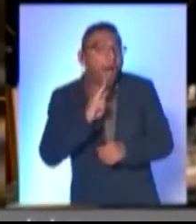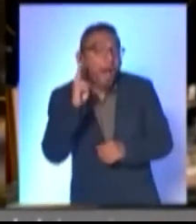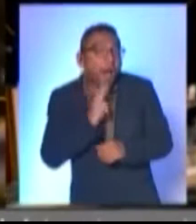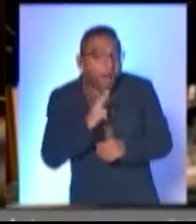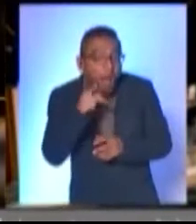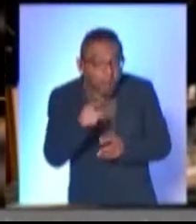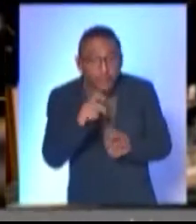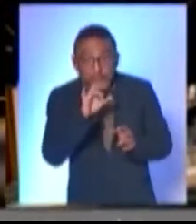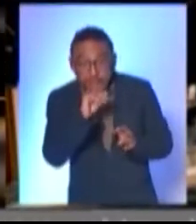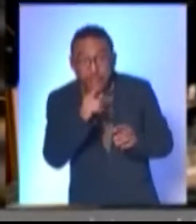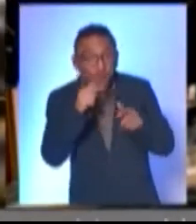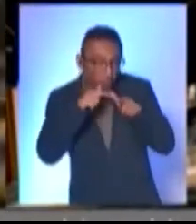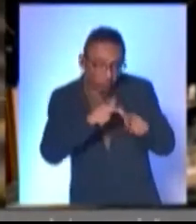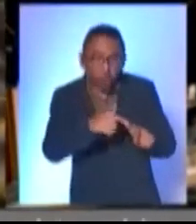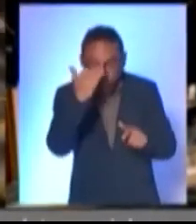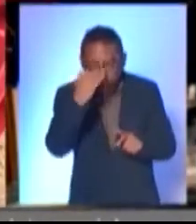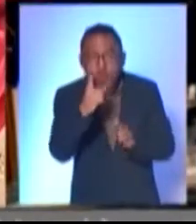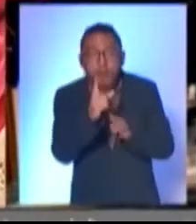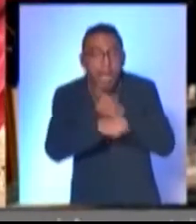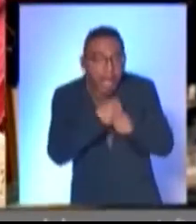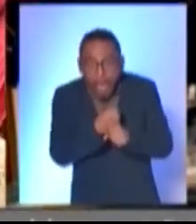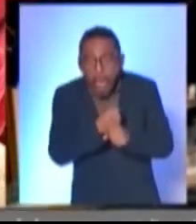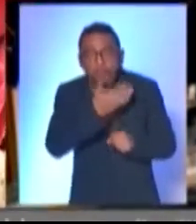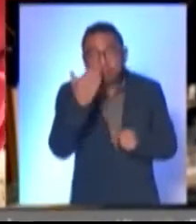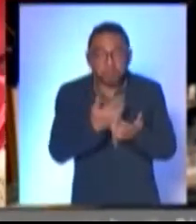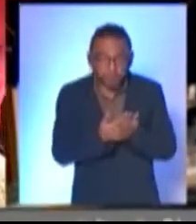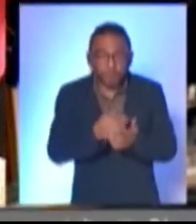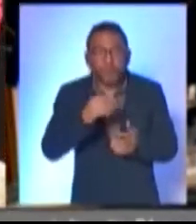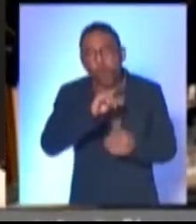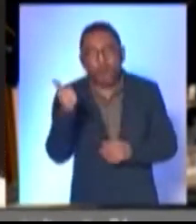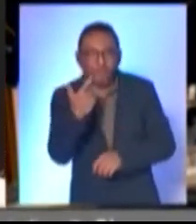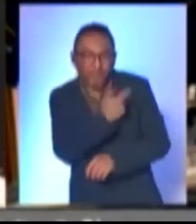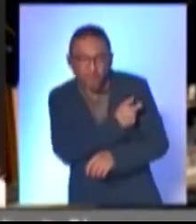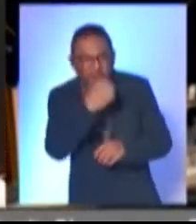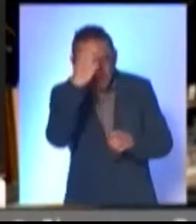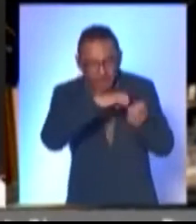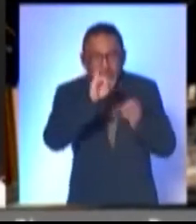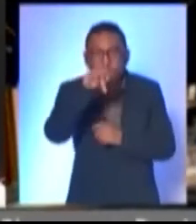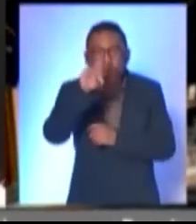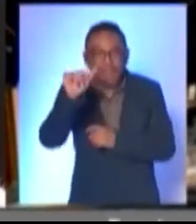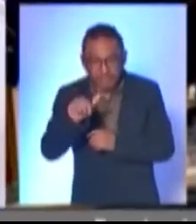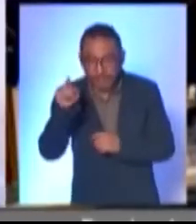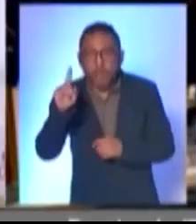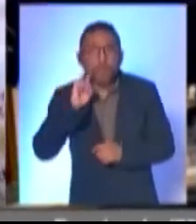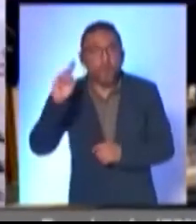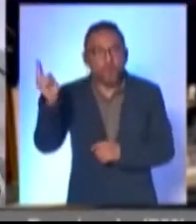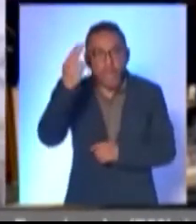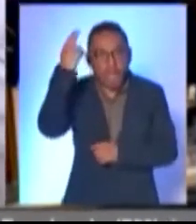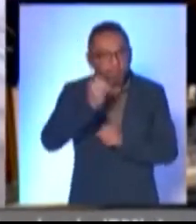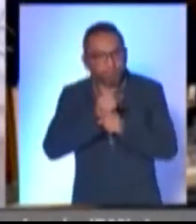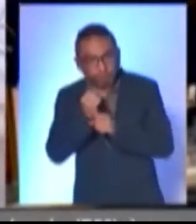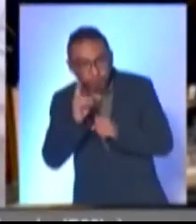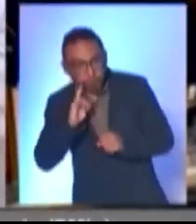saber si la inmunidad dura un año. Por la experiencia con otras vacunas, como la de la influenza, la investigadora del UNAM consideró que es